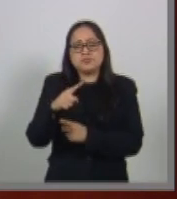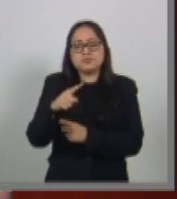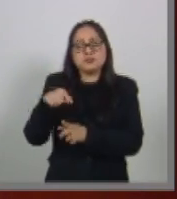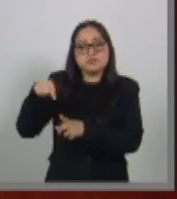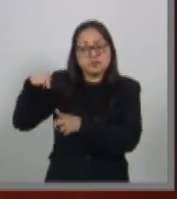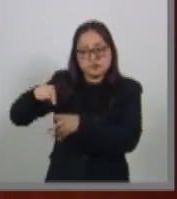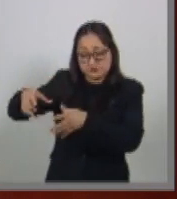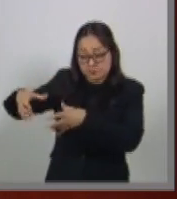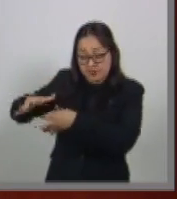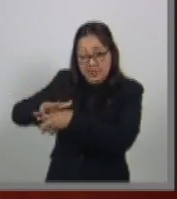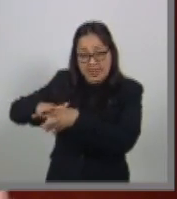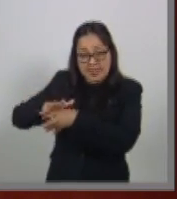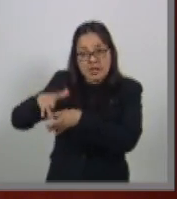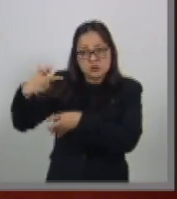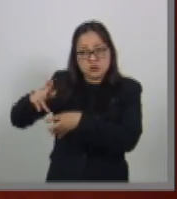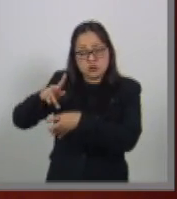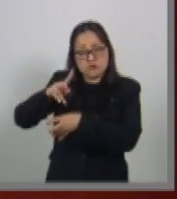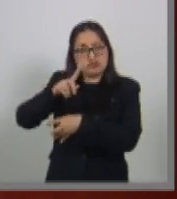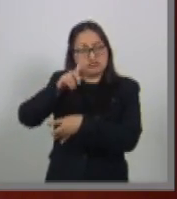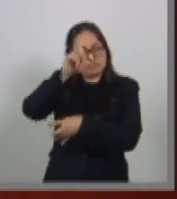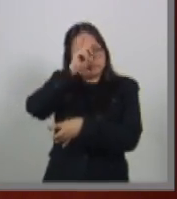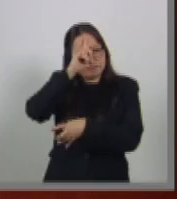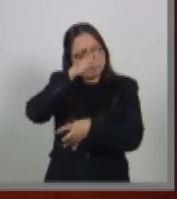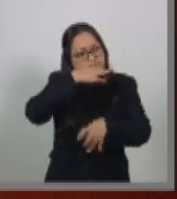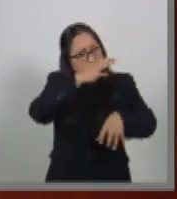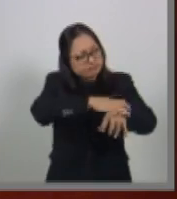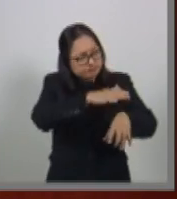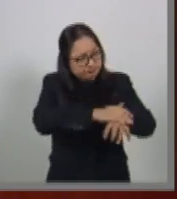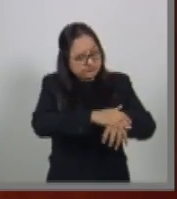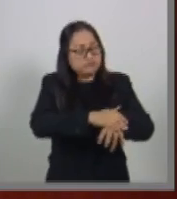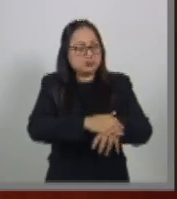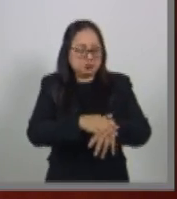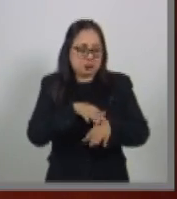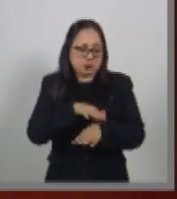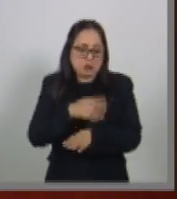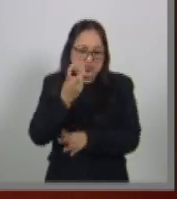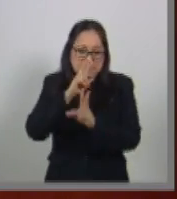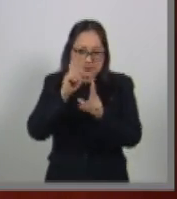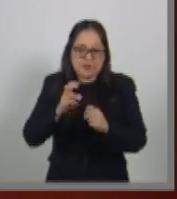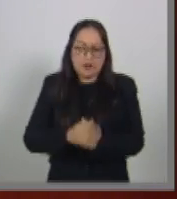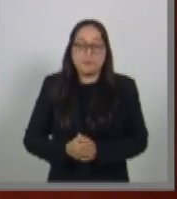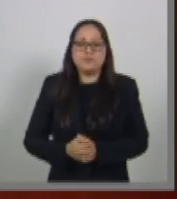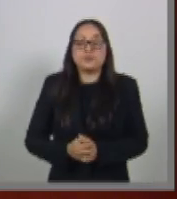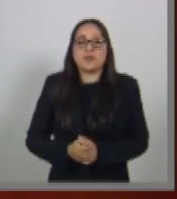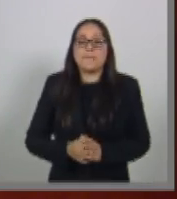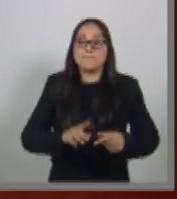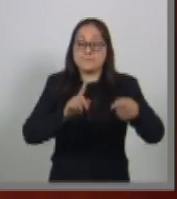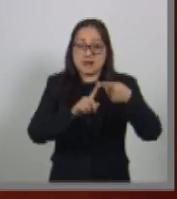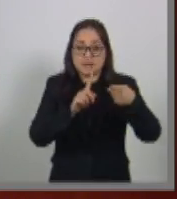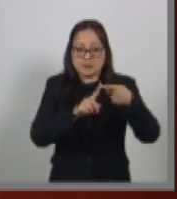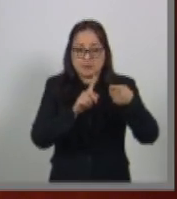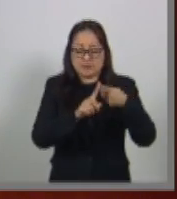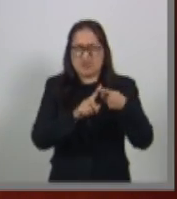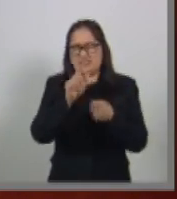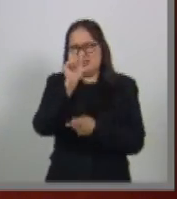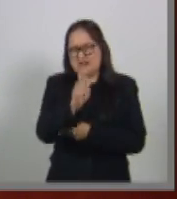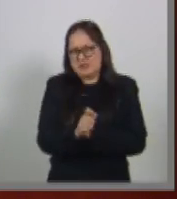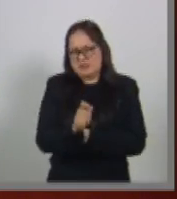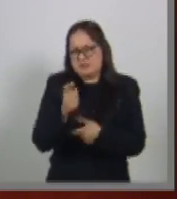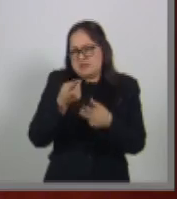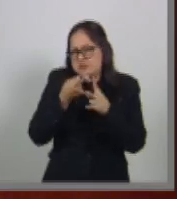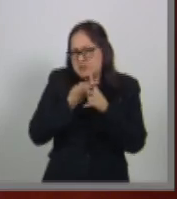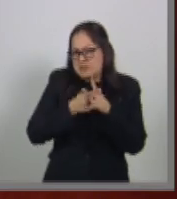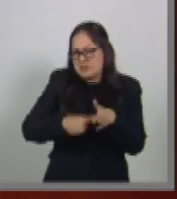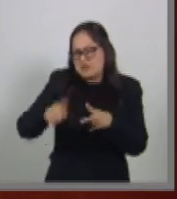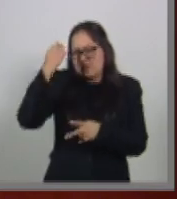emite dicho organismo. Respecto a la primera de estas iniciativas, se parte de la